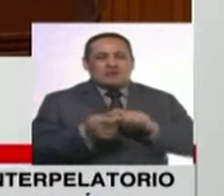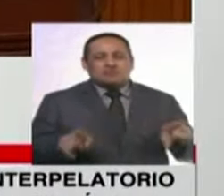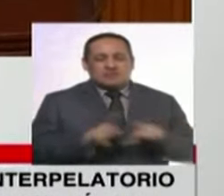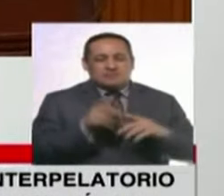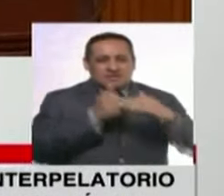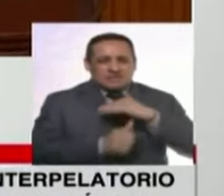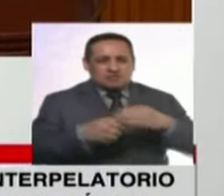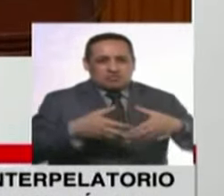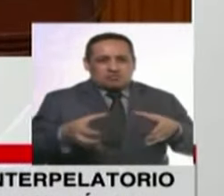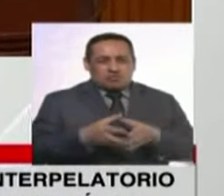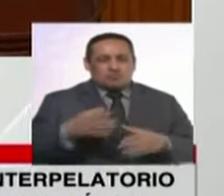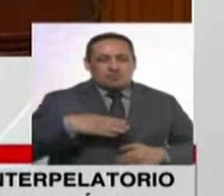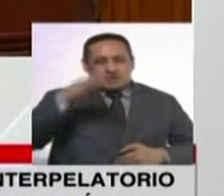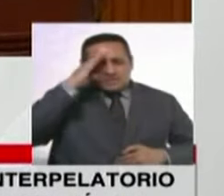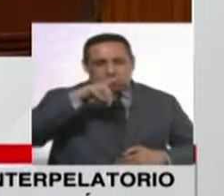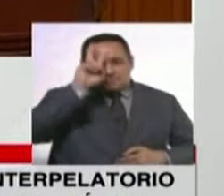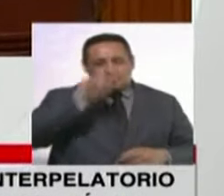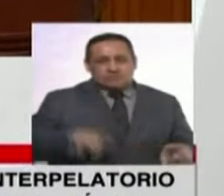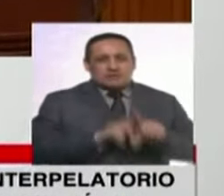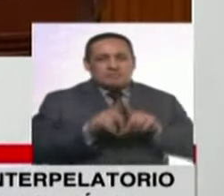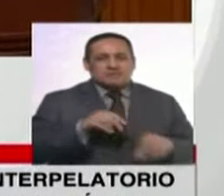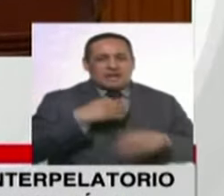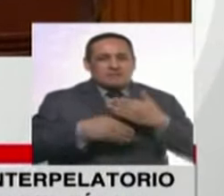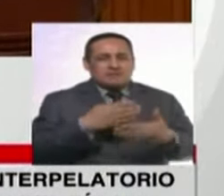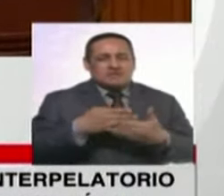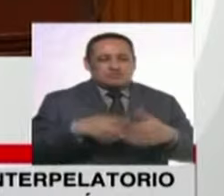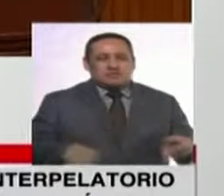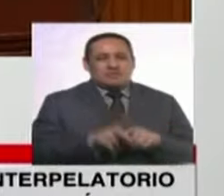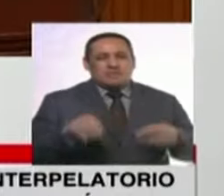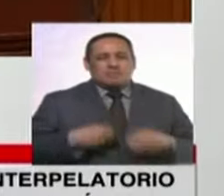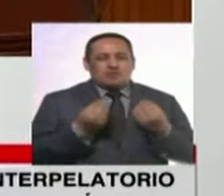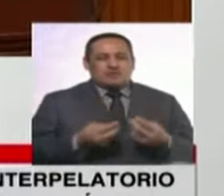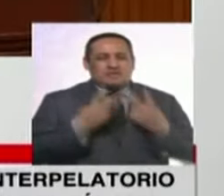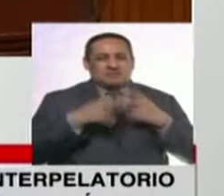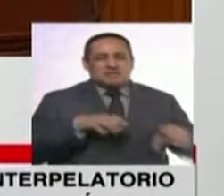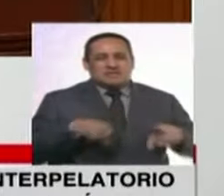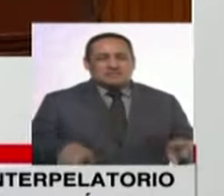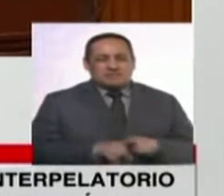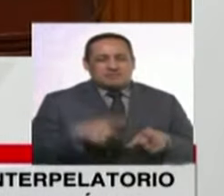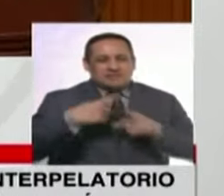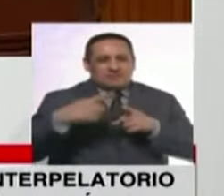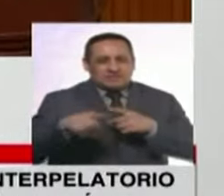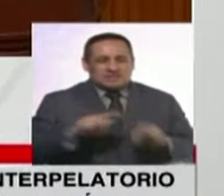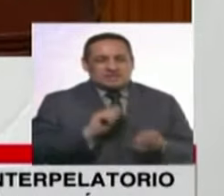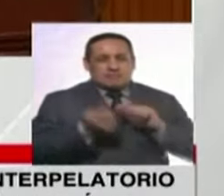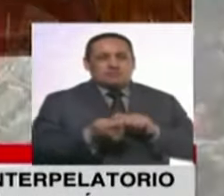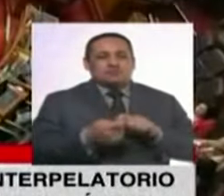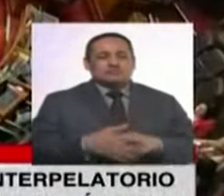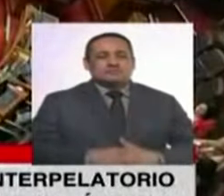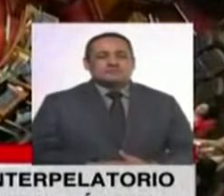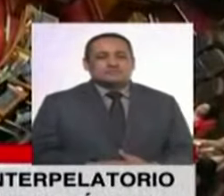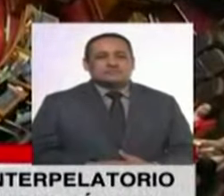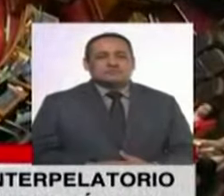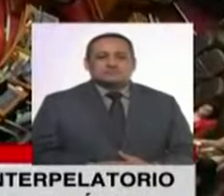al interior de la Policía Nacional del Perú están promoviendo Y por qué se realizarían dichos cambios